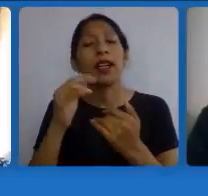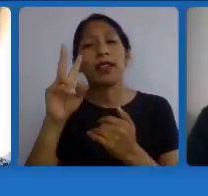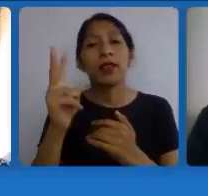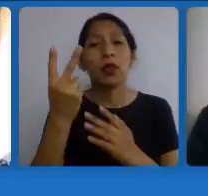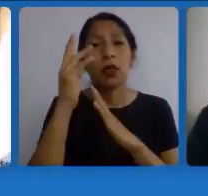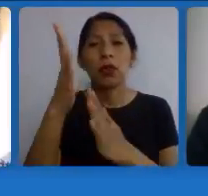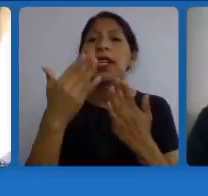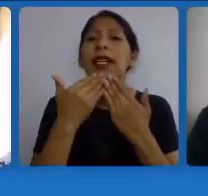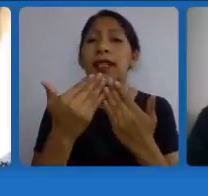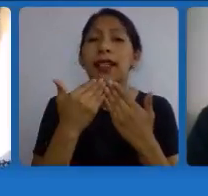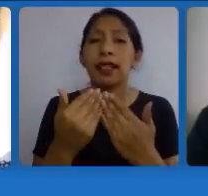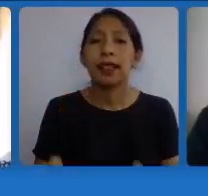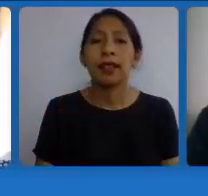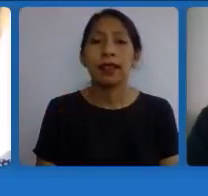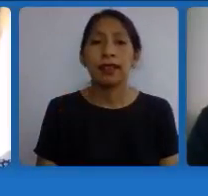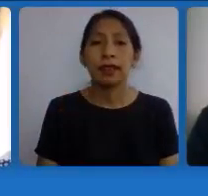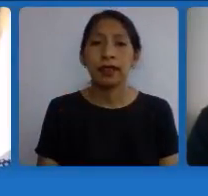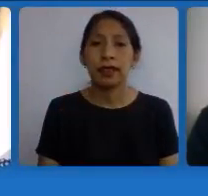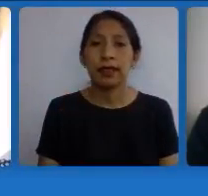chicas.